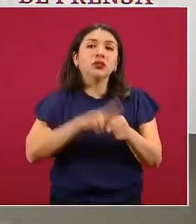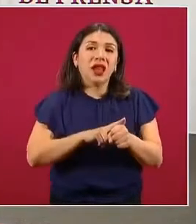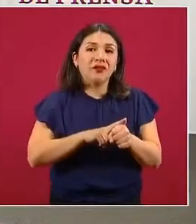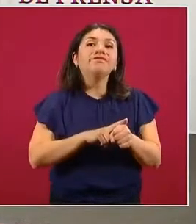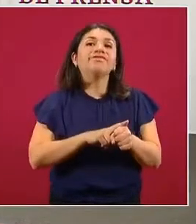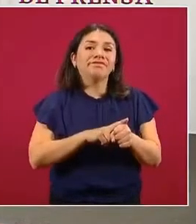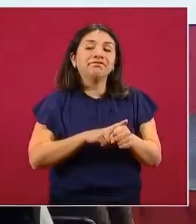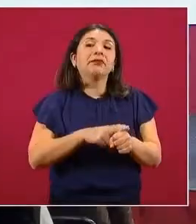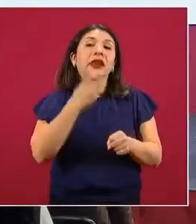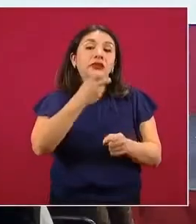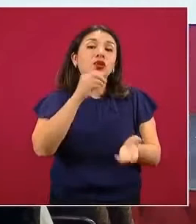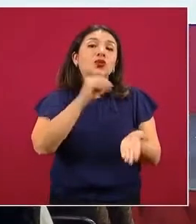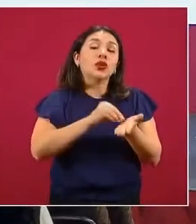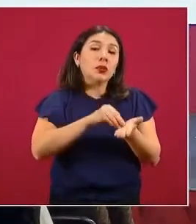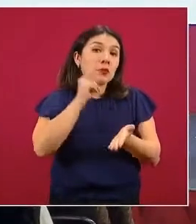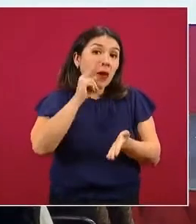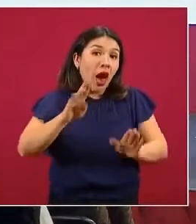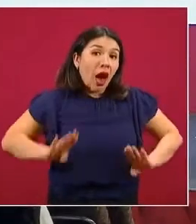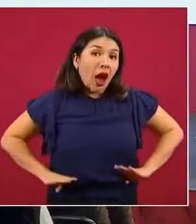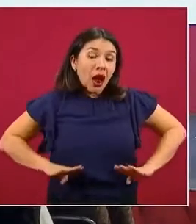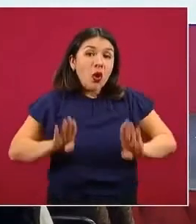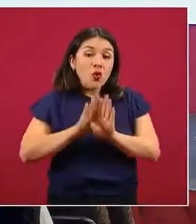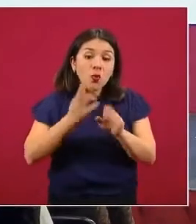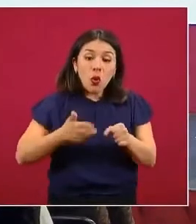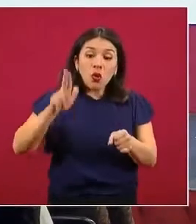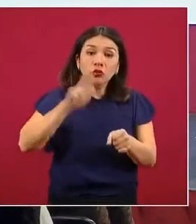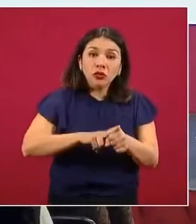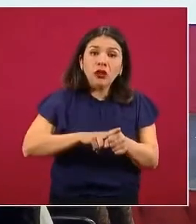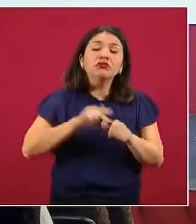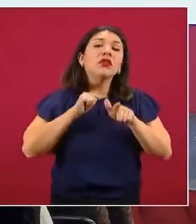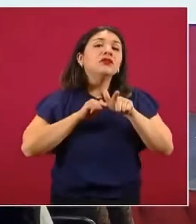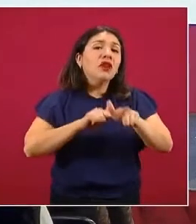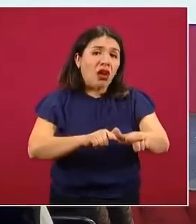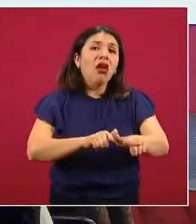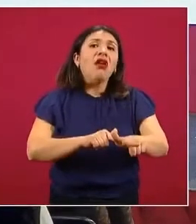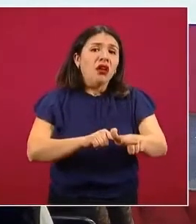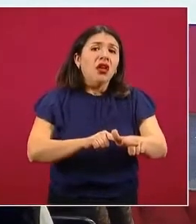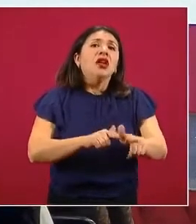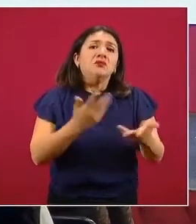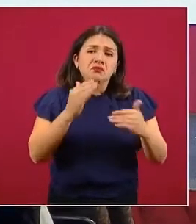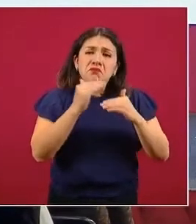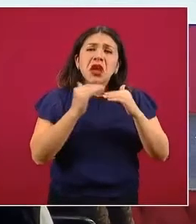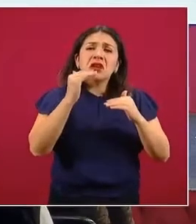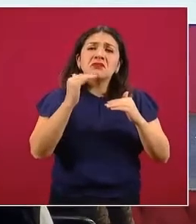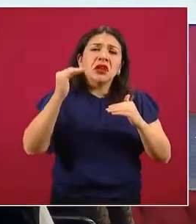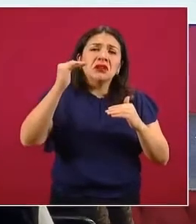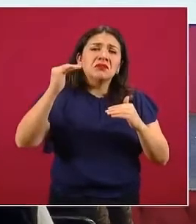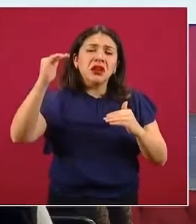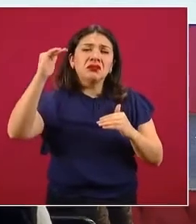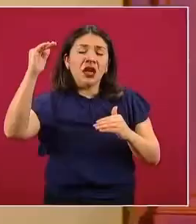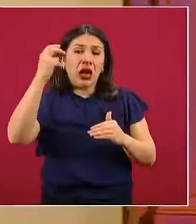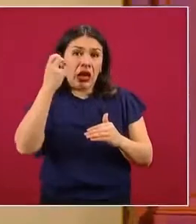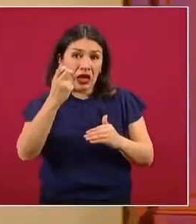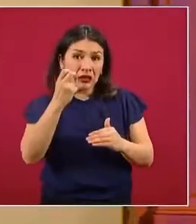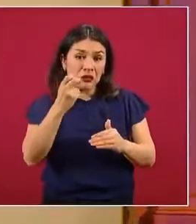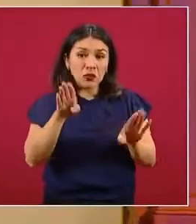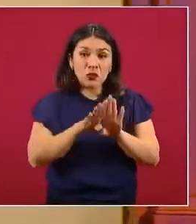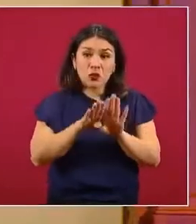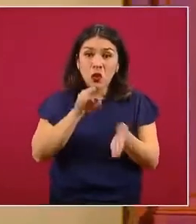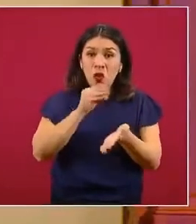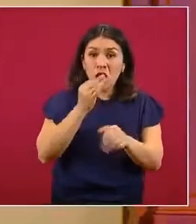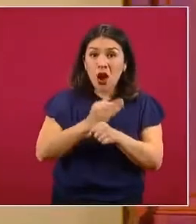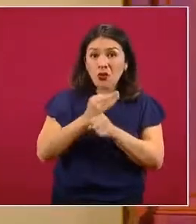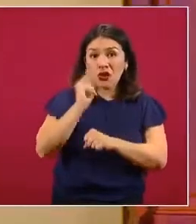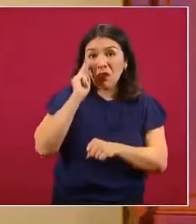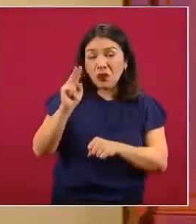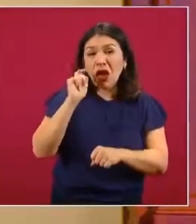entonces todavía vemos que la tendencia de la hospitalización se mantiene incrementándose, lo cual ya en el caso